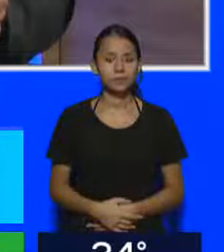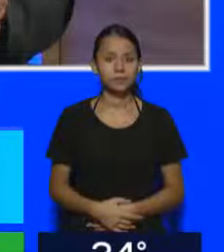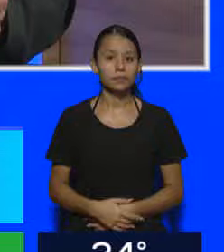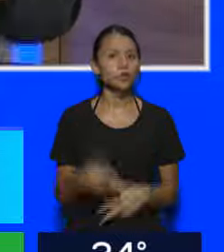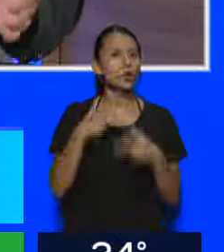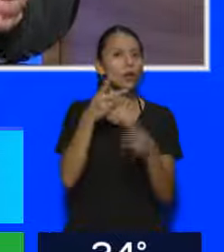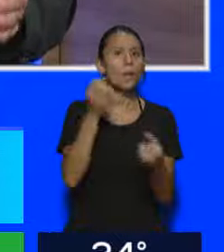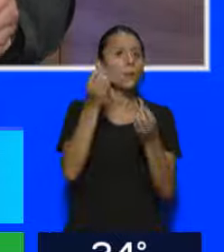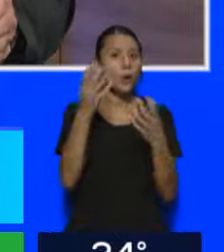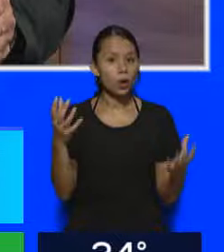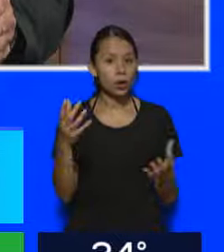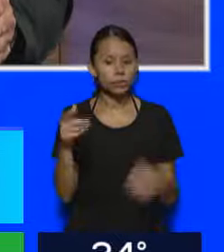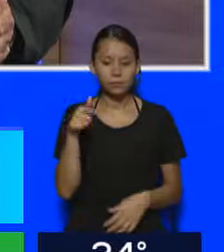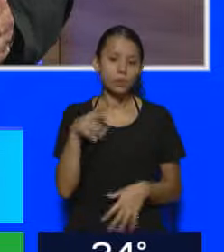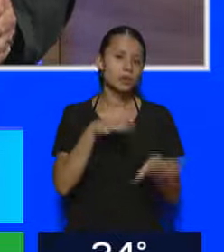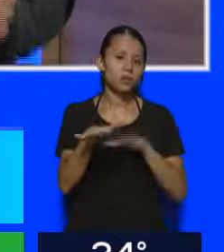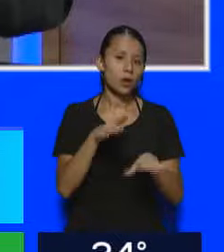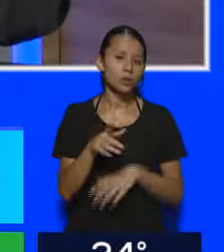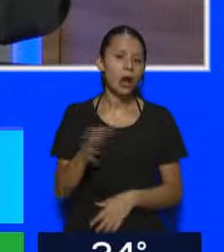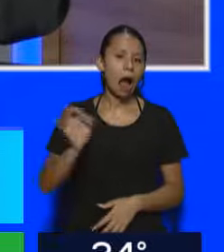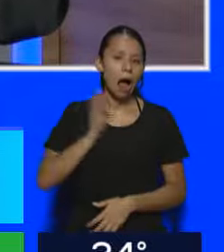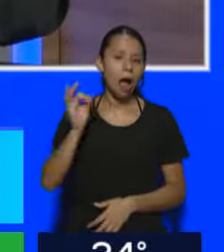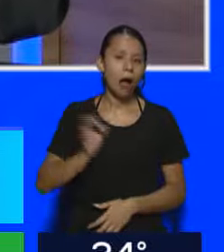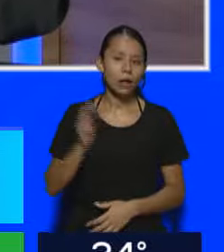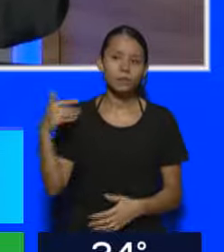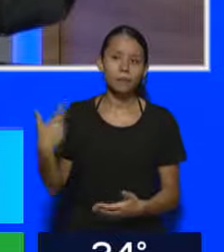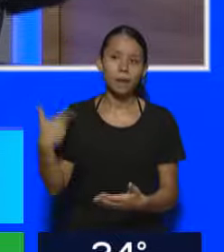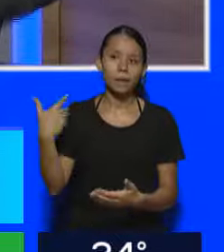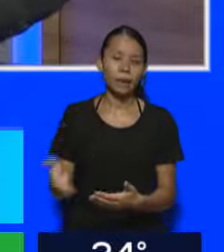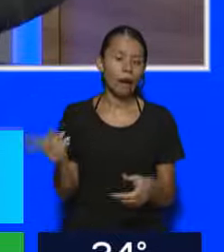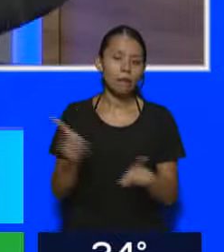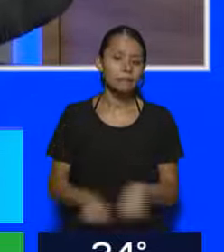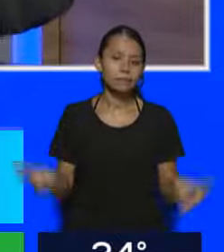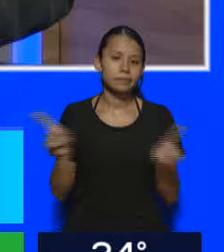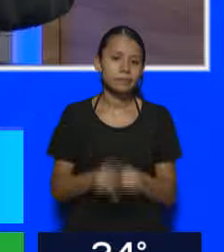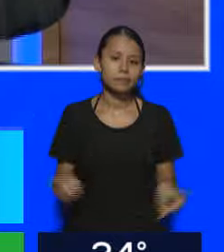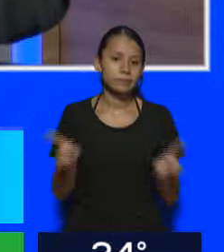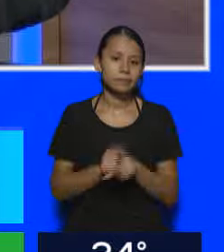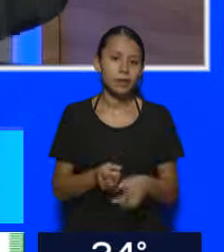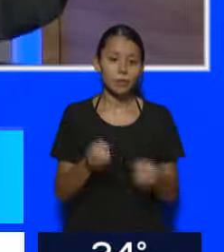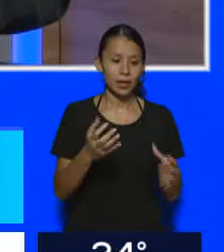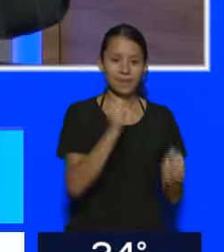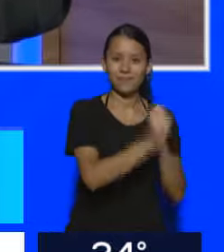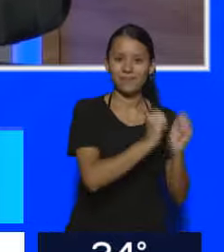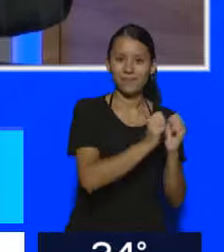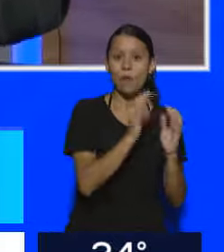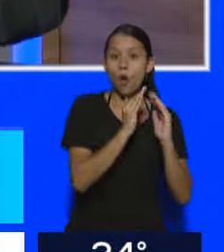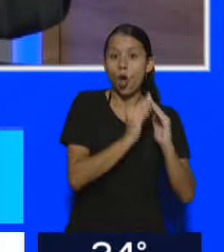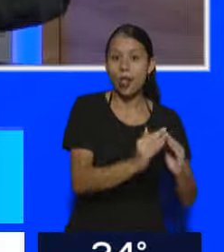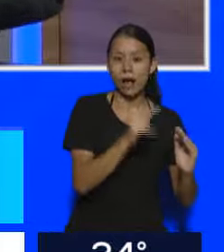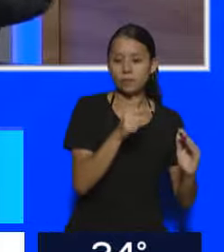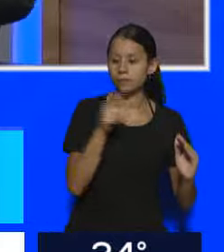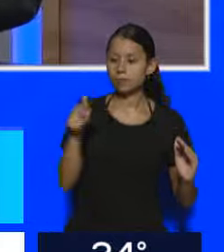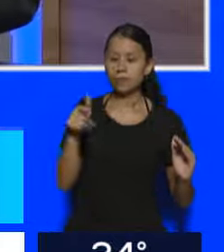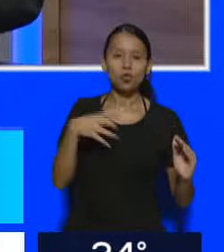ocurrido varias veces y sigue ocurriendo. Es decir, lo que hacen las bodegas es al productor, ¿no?, pagarle la